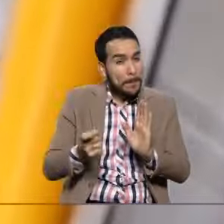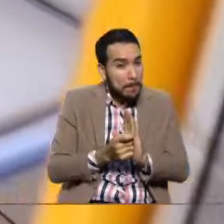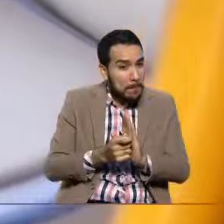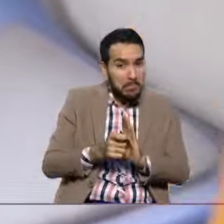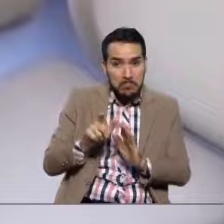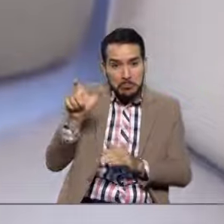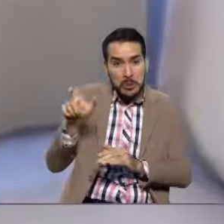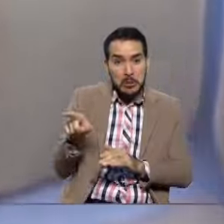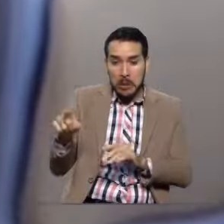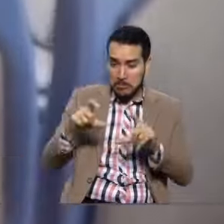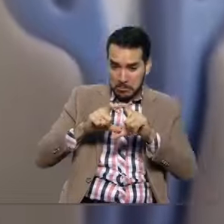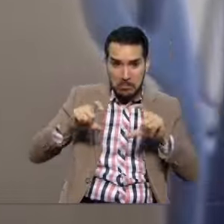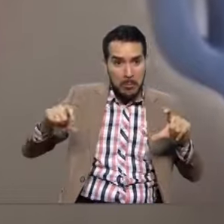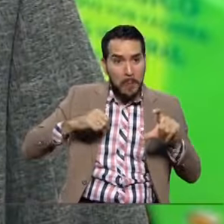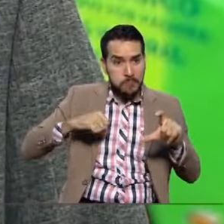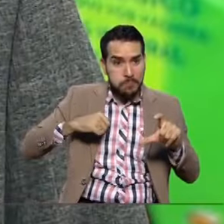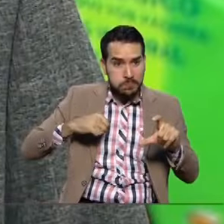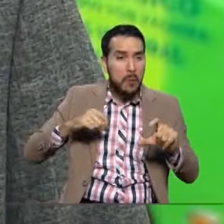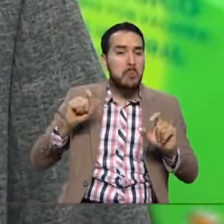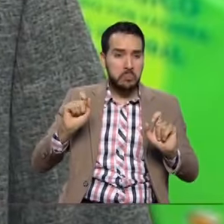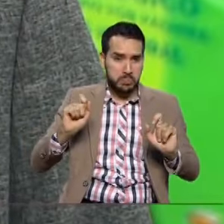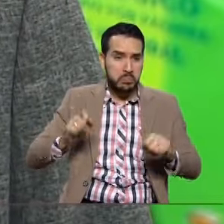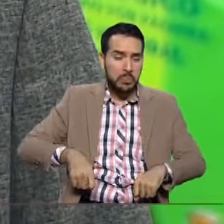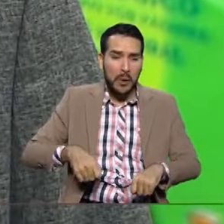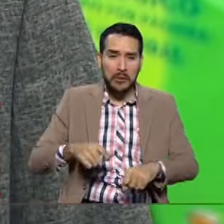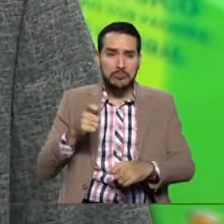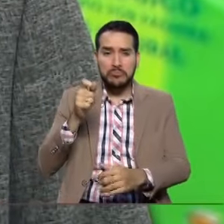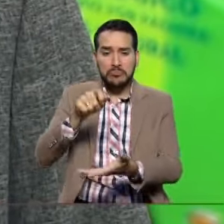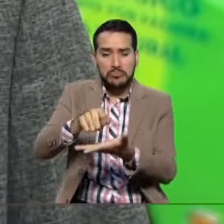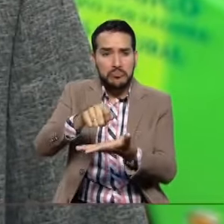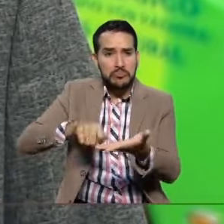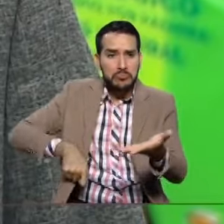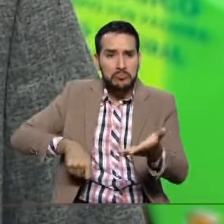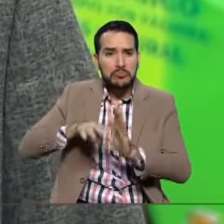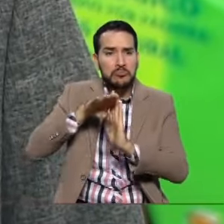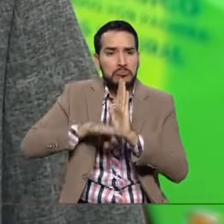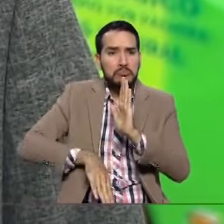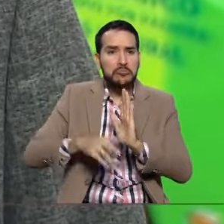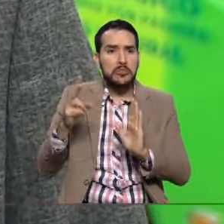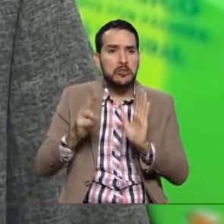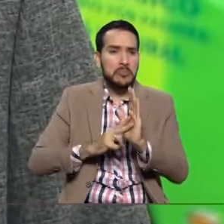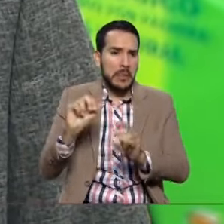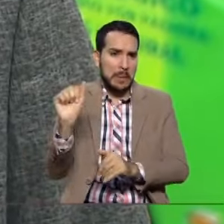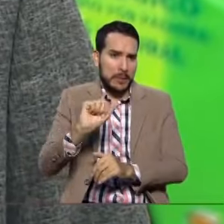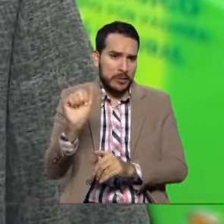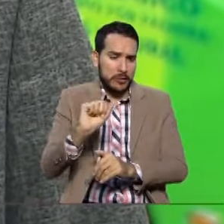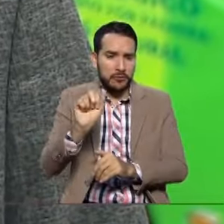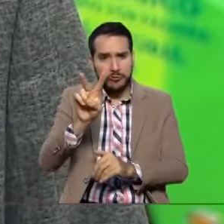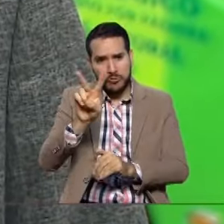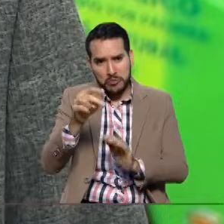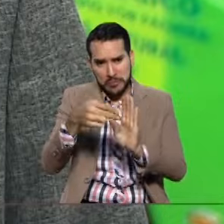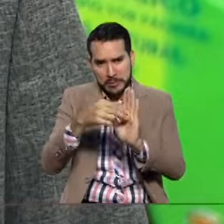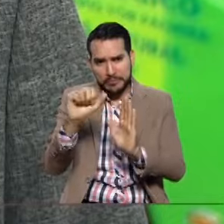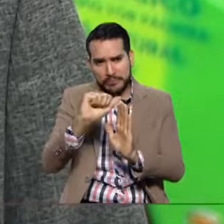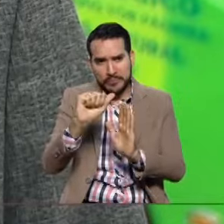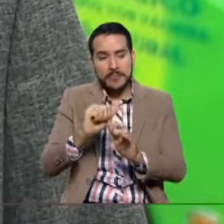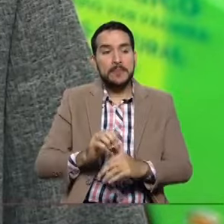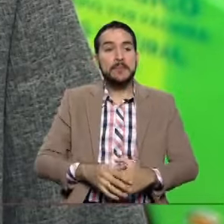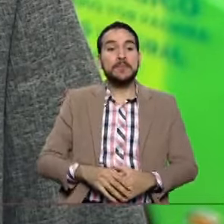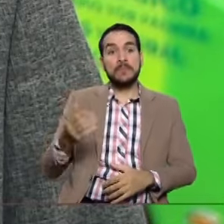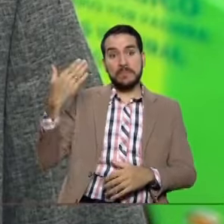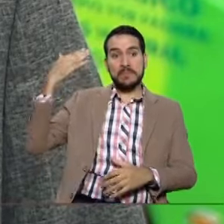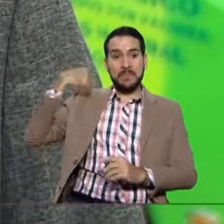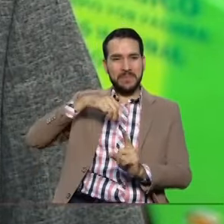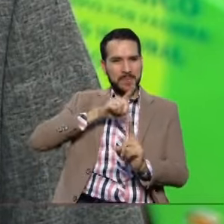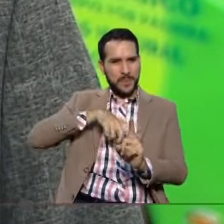pagará 2.000 pesos. Se ha hecho un trabajo exhaustivo estos 3 meses y hemos logrado que se